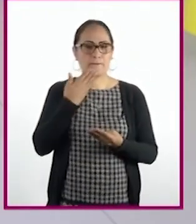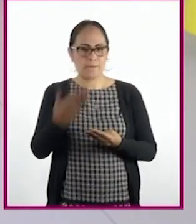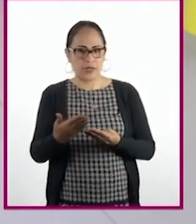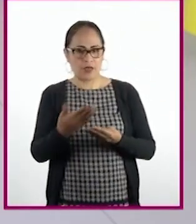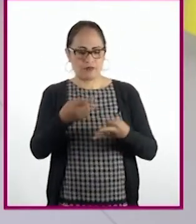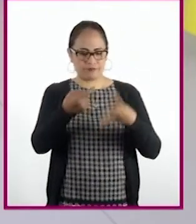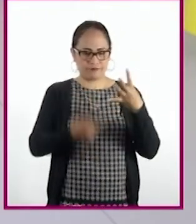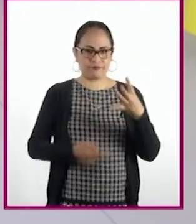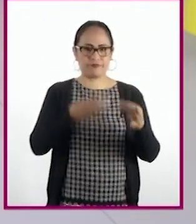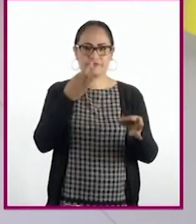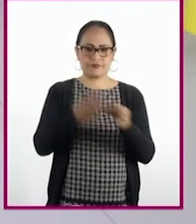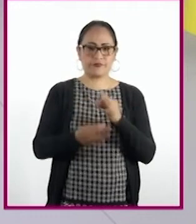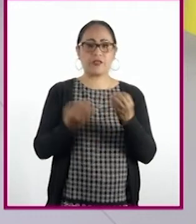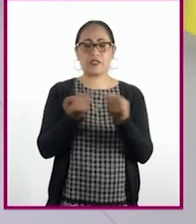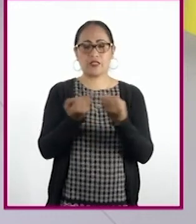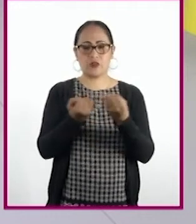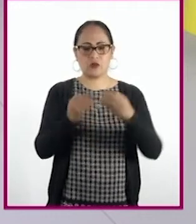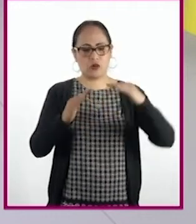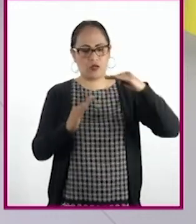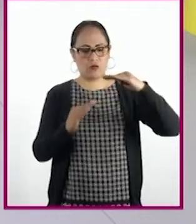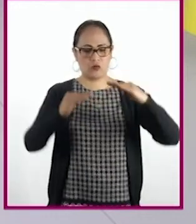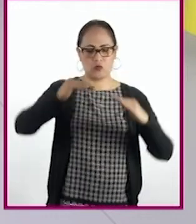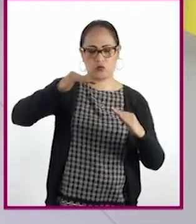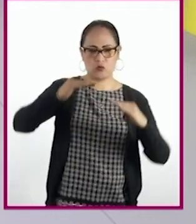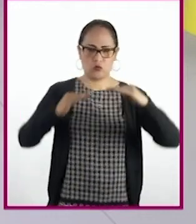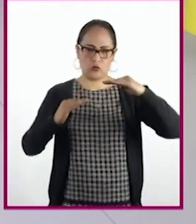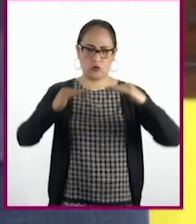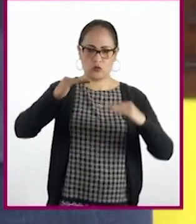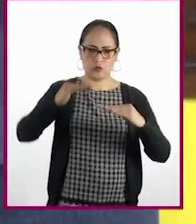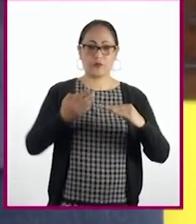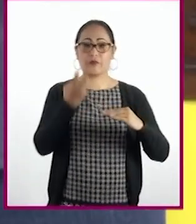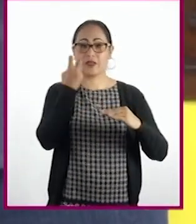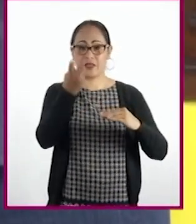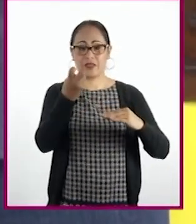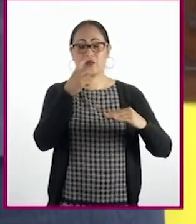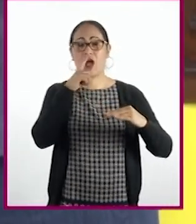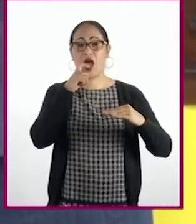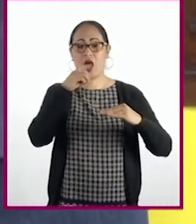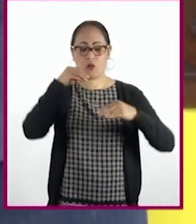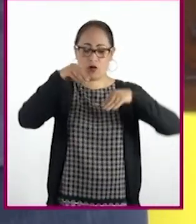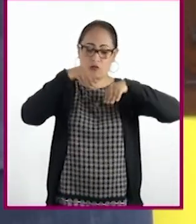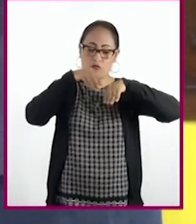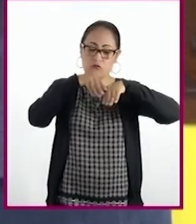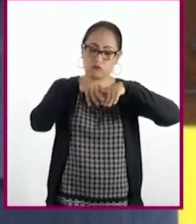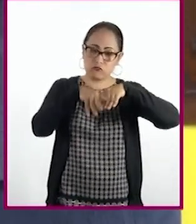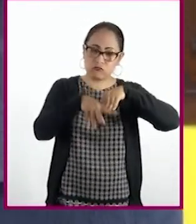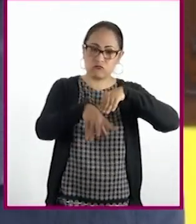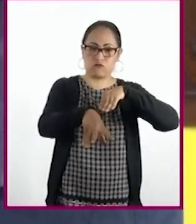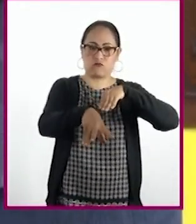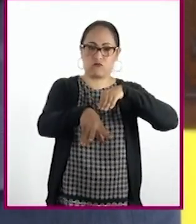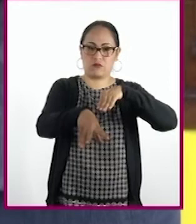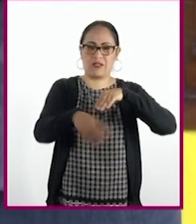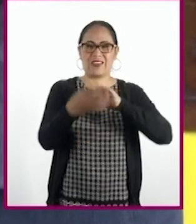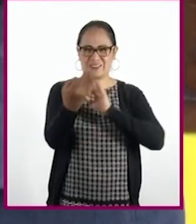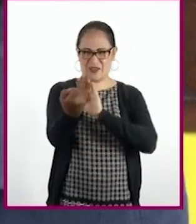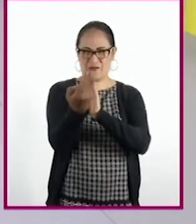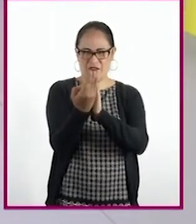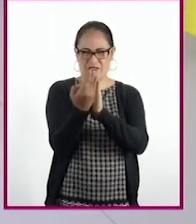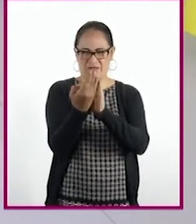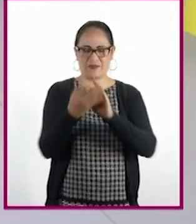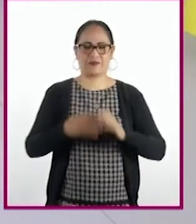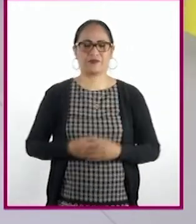deben considerar el desnivel, ya que de ese lado caerá el agua. En este caso es hacia el frente.